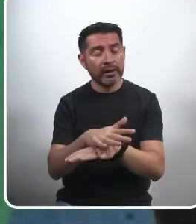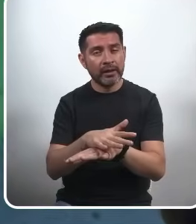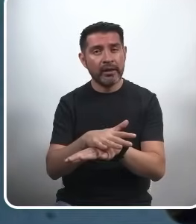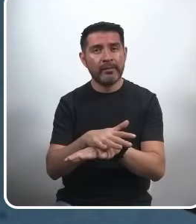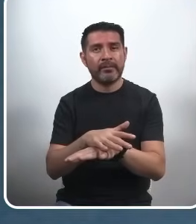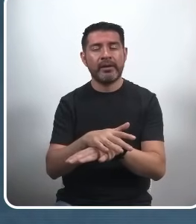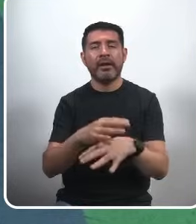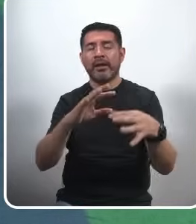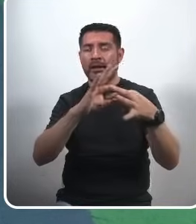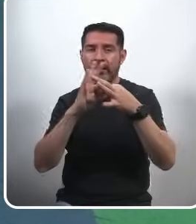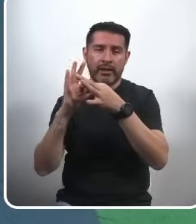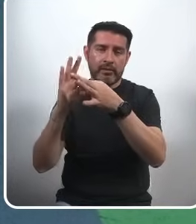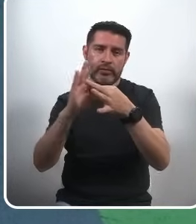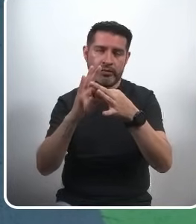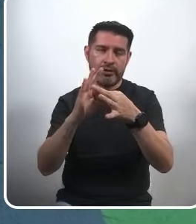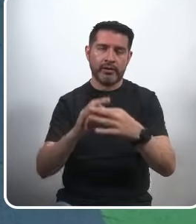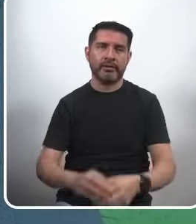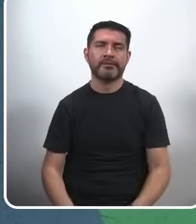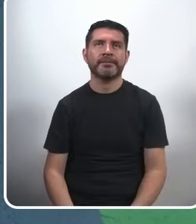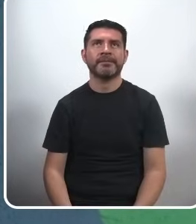Sí,